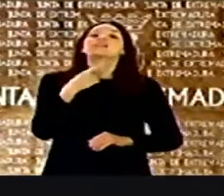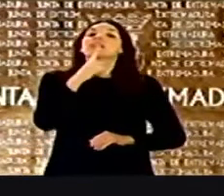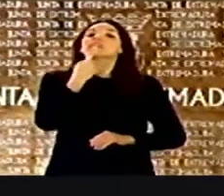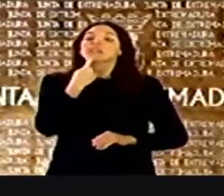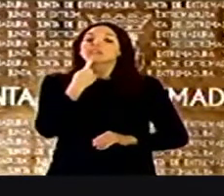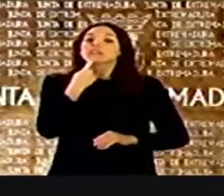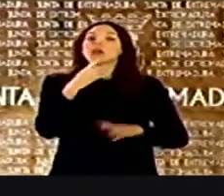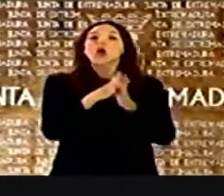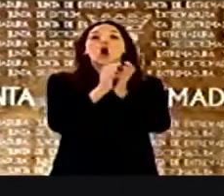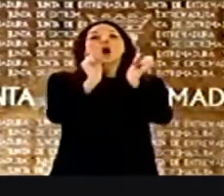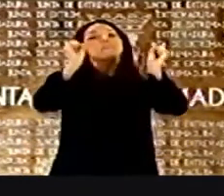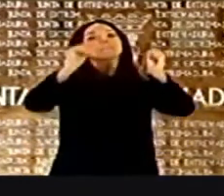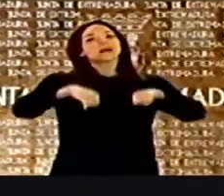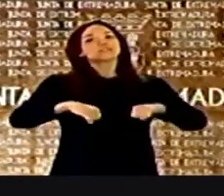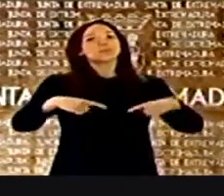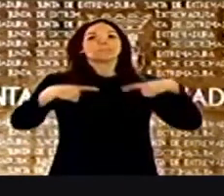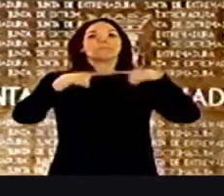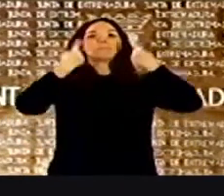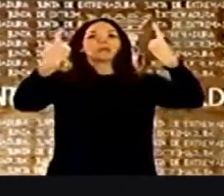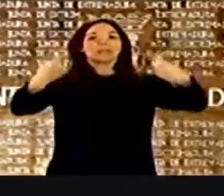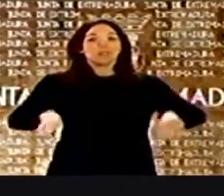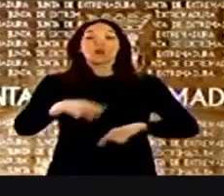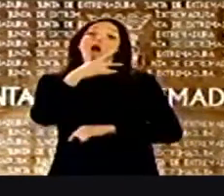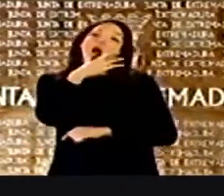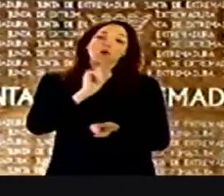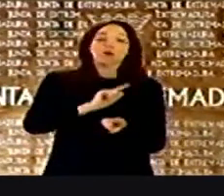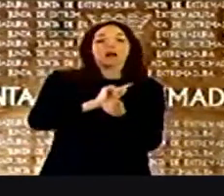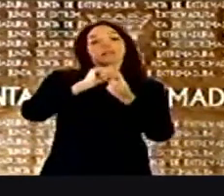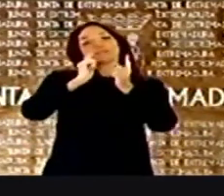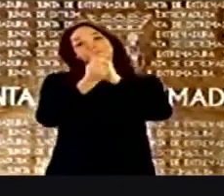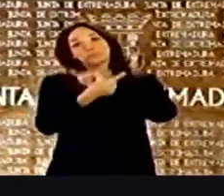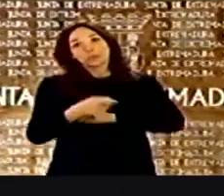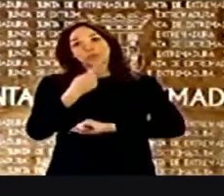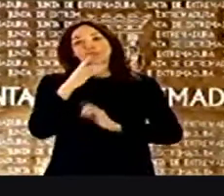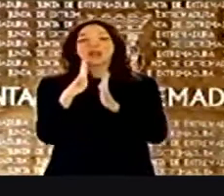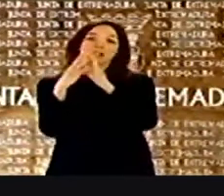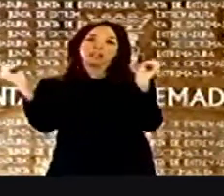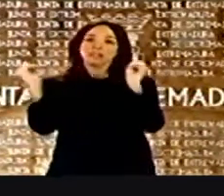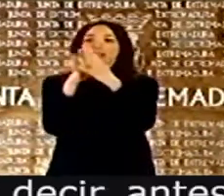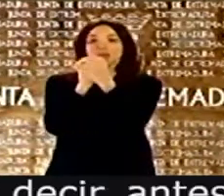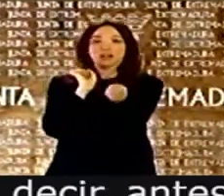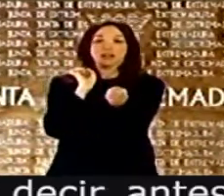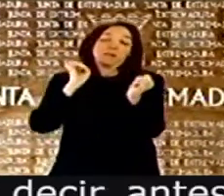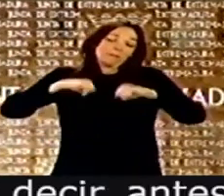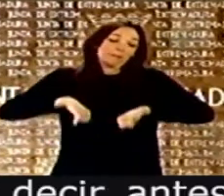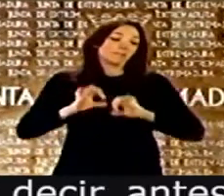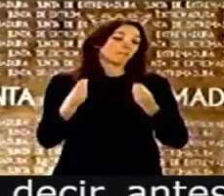le llaman buen entendimiento, pero en fin, así es la vida. Para ti, para mí.